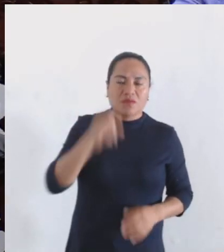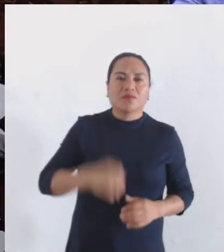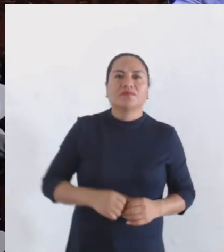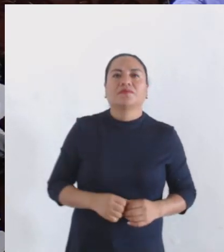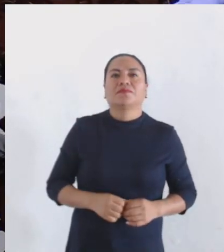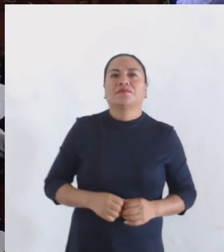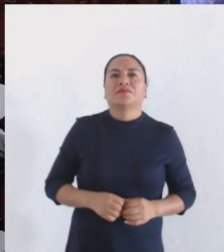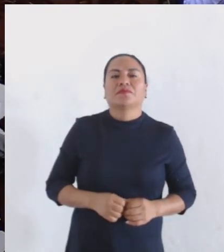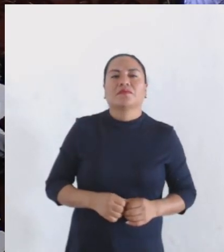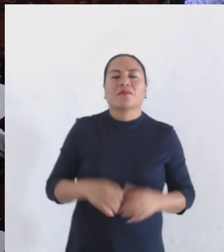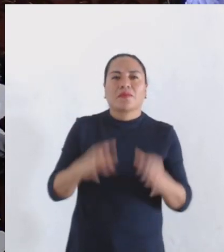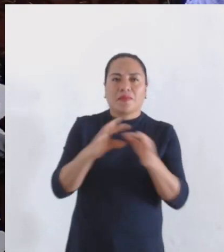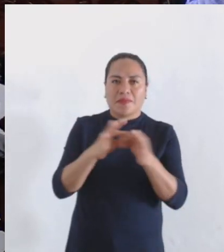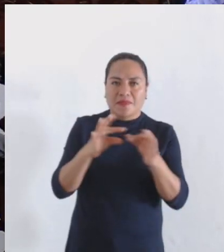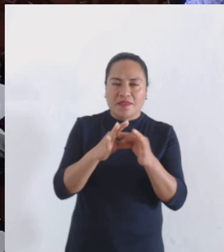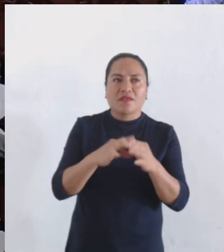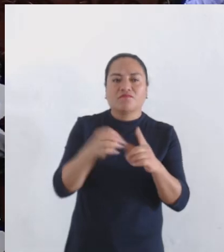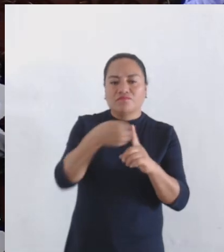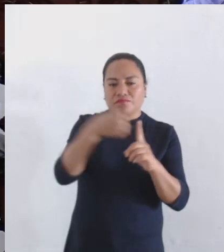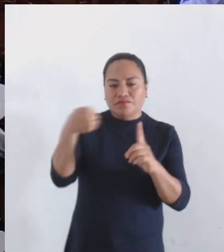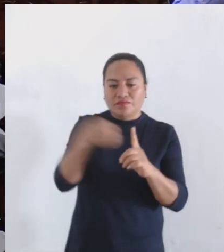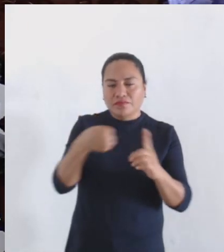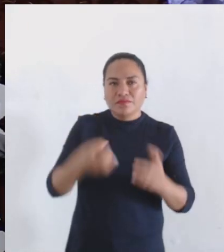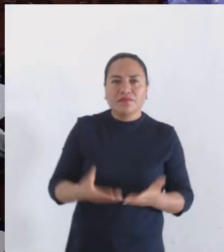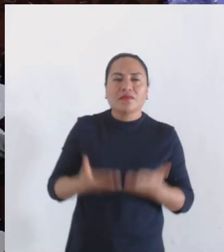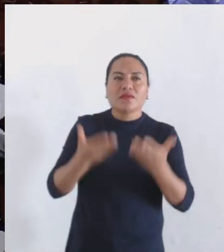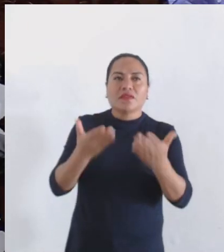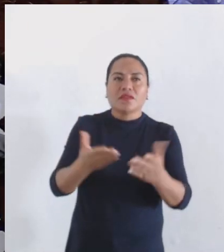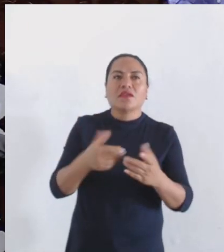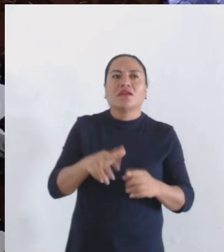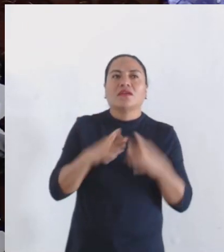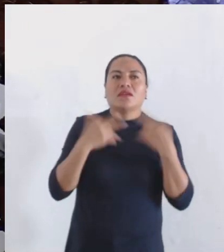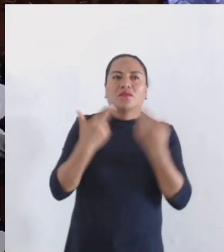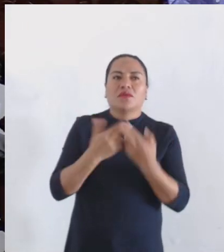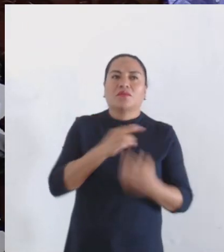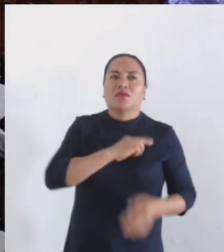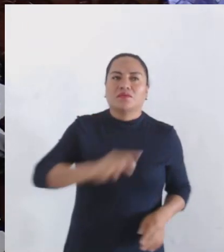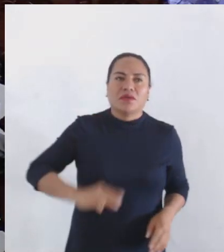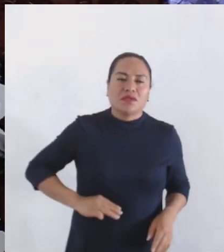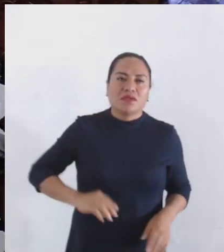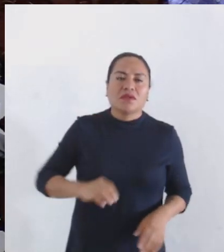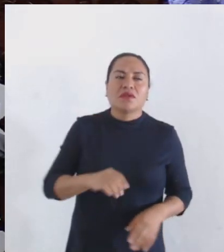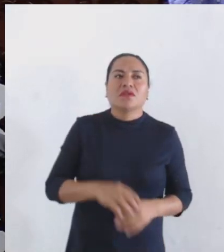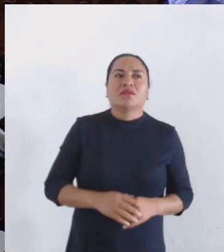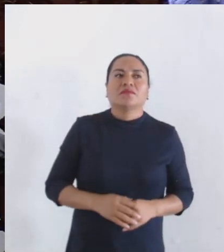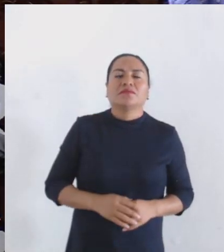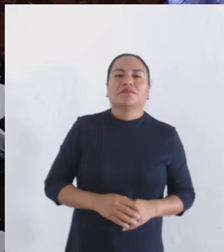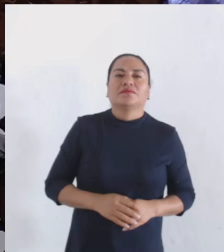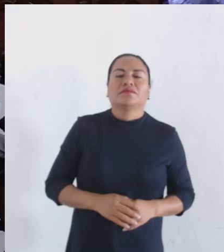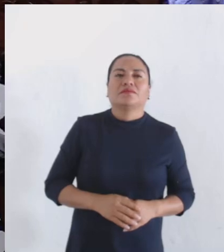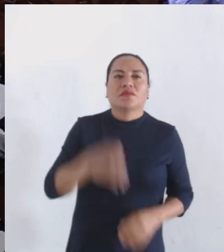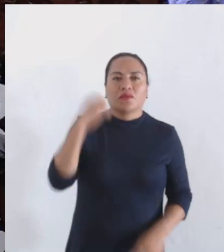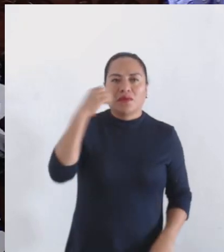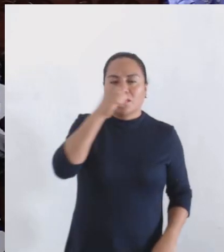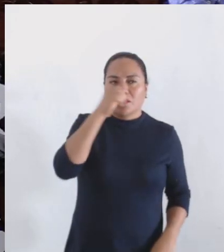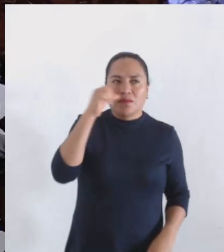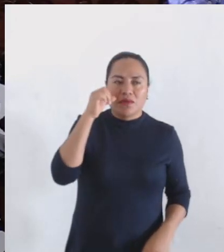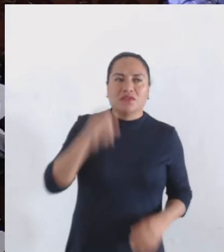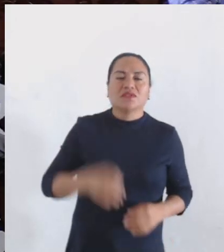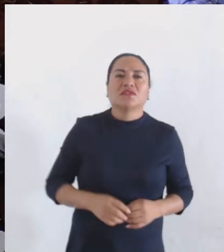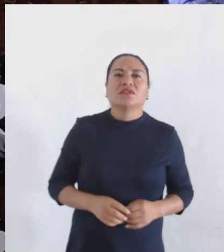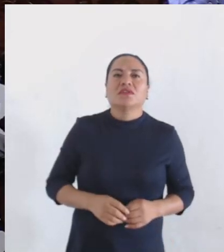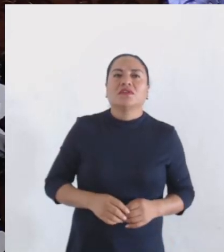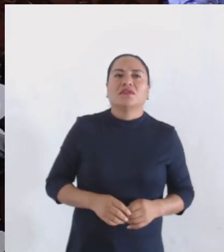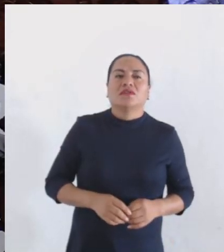Municipio de Oaxaca de Juárez, presento el proyecto de orden del día de la sesión ordinaria del Honorable Cabildo del Municipio de Oaxaca de